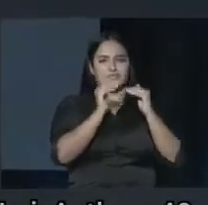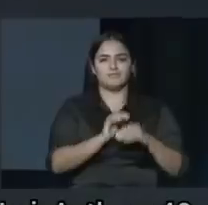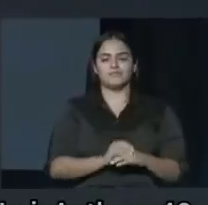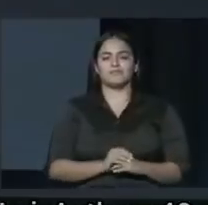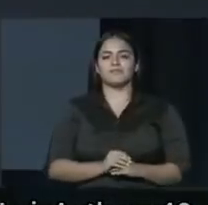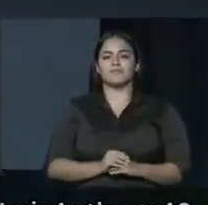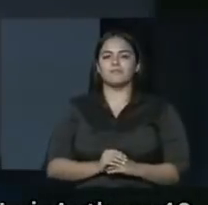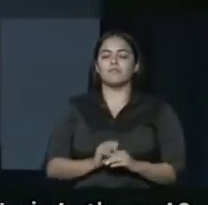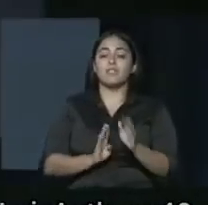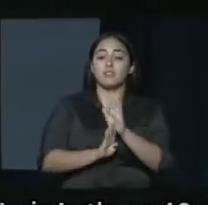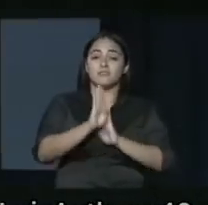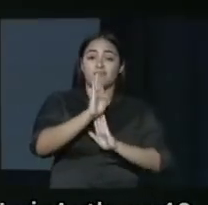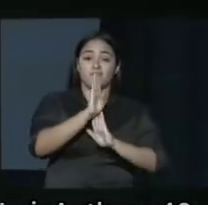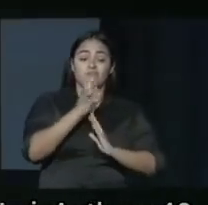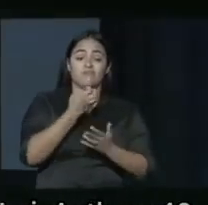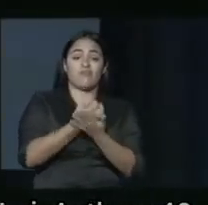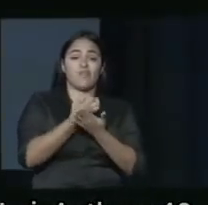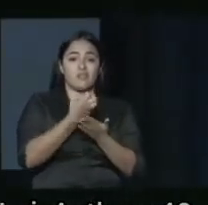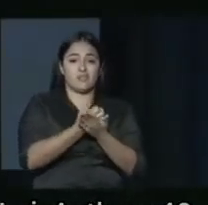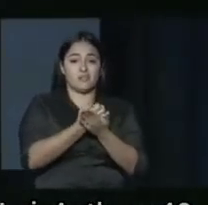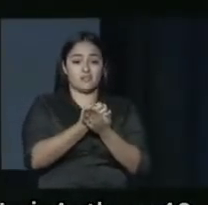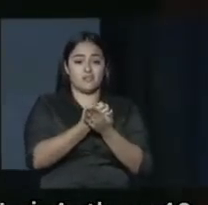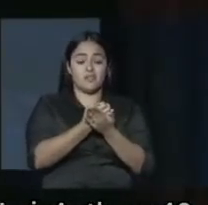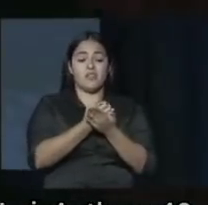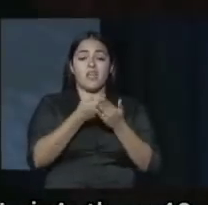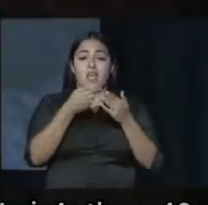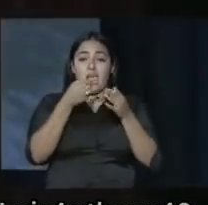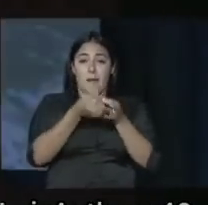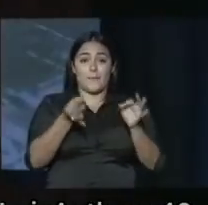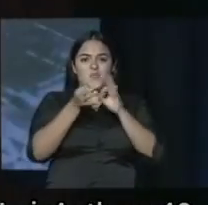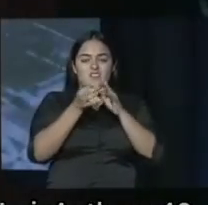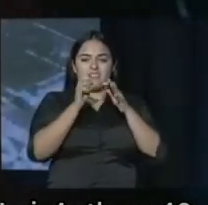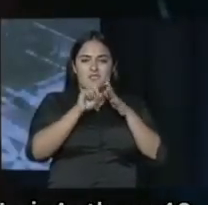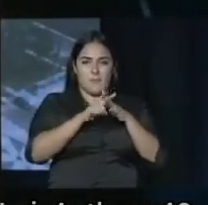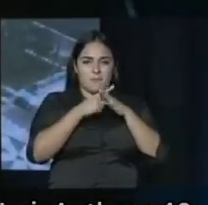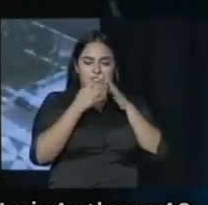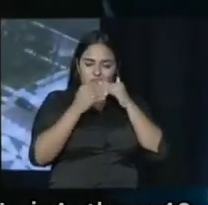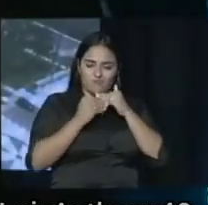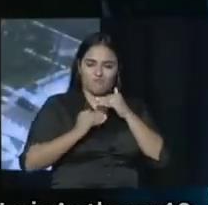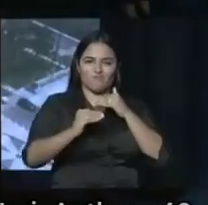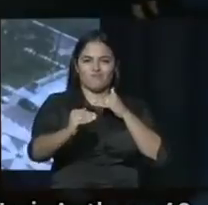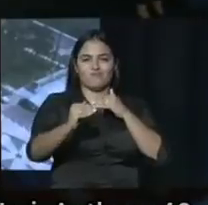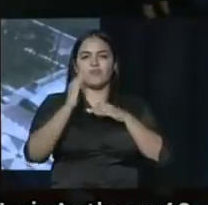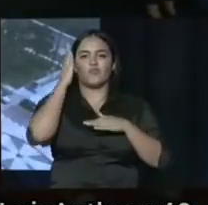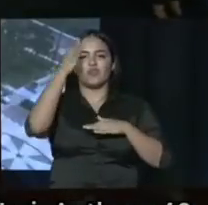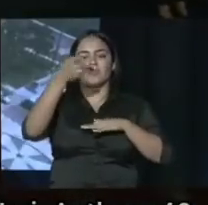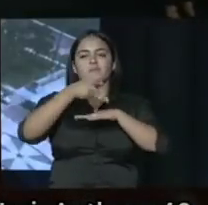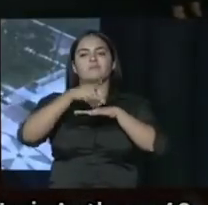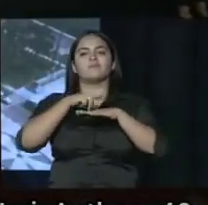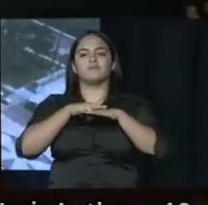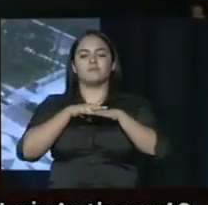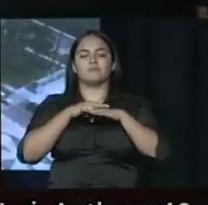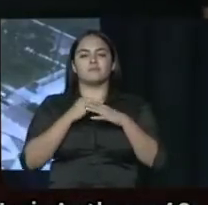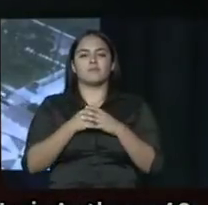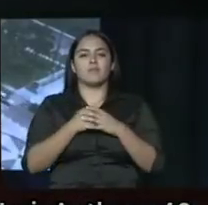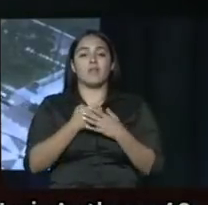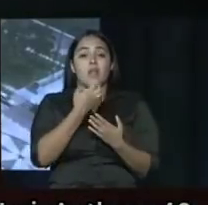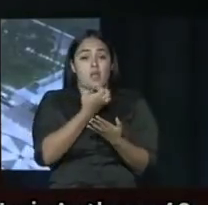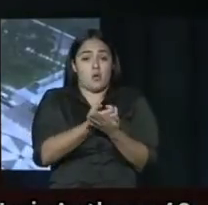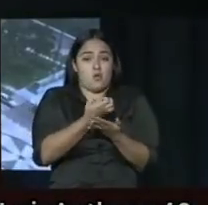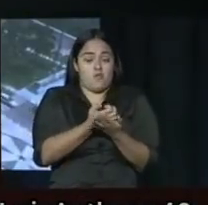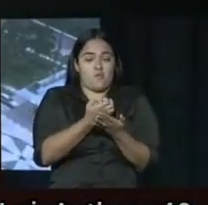El desarrollo económico es el punto de partida del futuro para nuestra isla. Lograr una economía sostenible